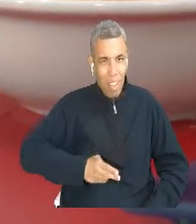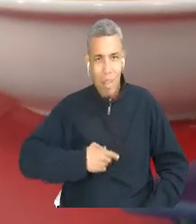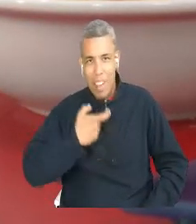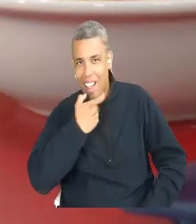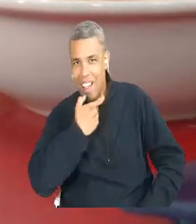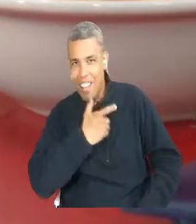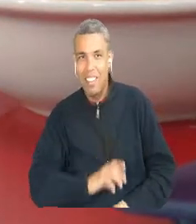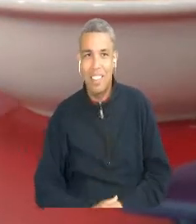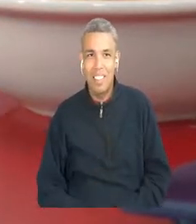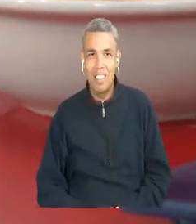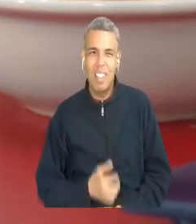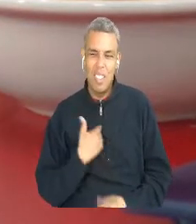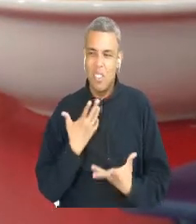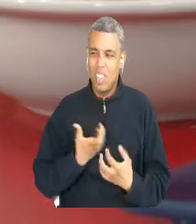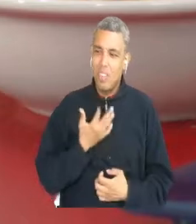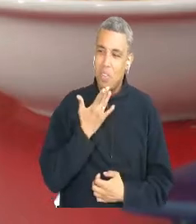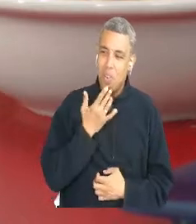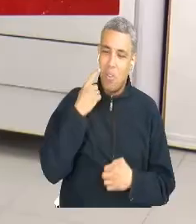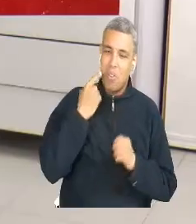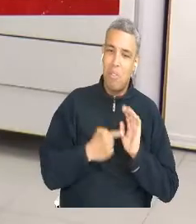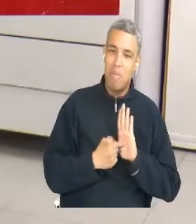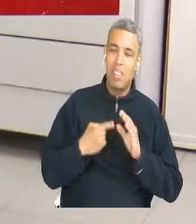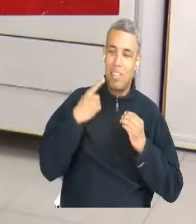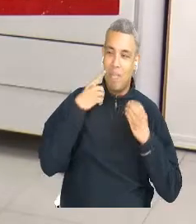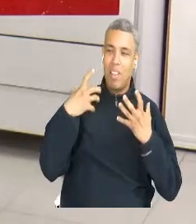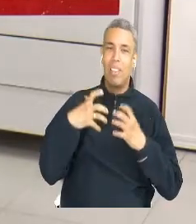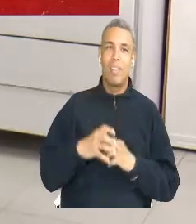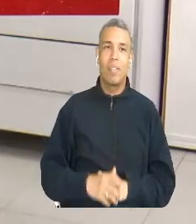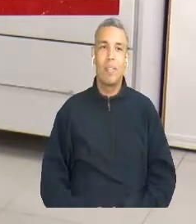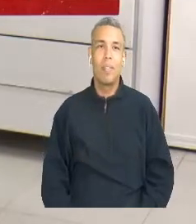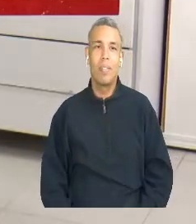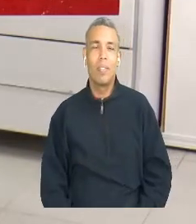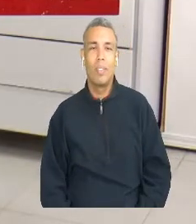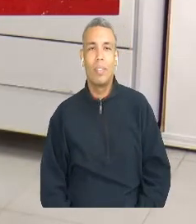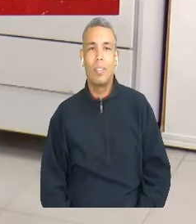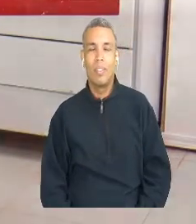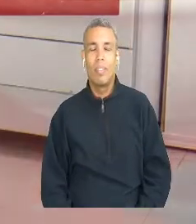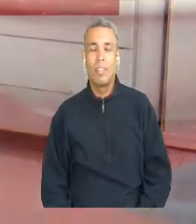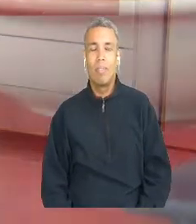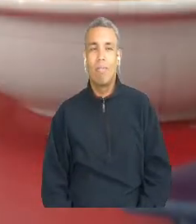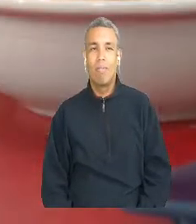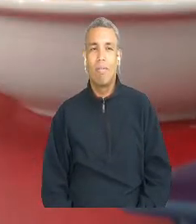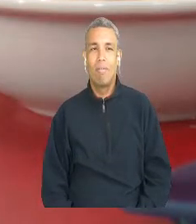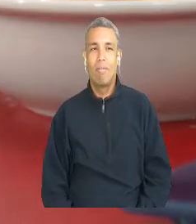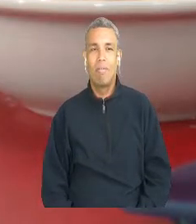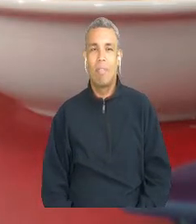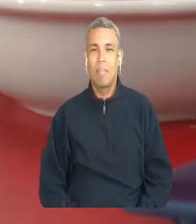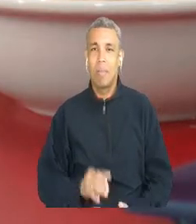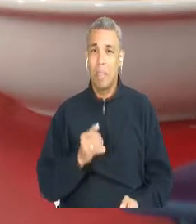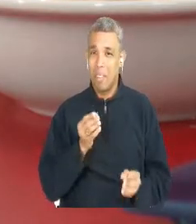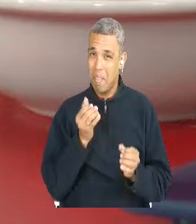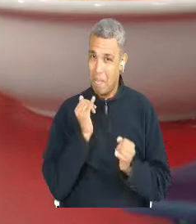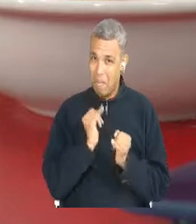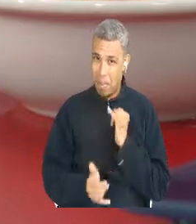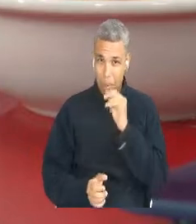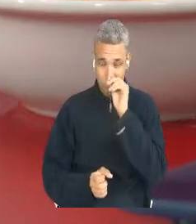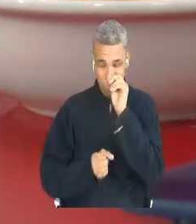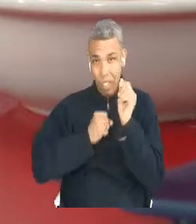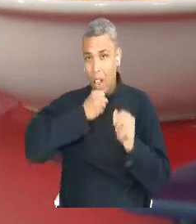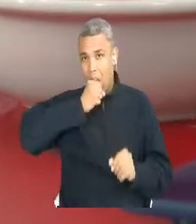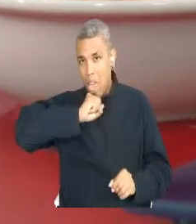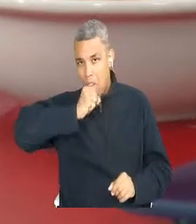Para que me dé color. Ay, tranquilo. Y al final vamos a decorar con el helado. Ajá. Salsa de mora